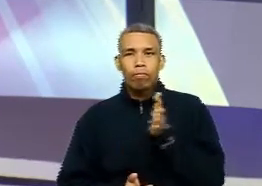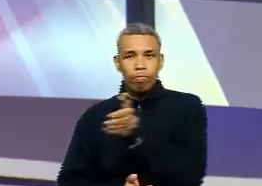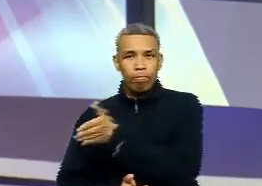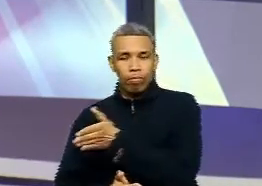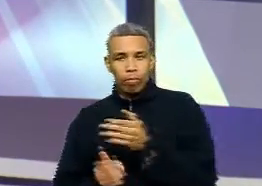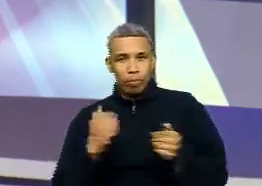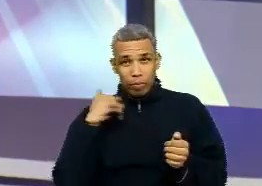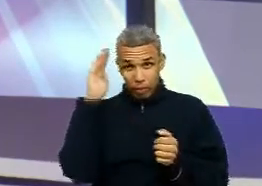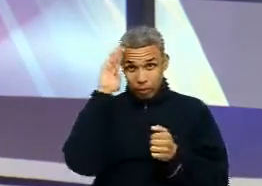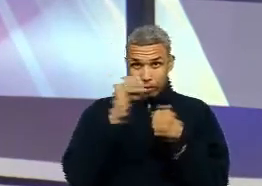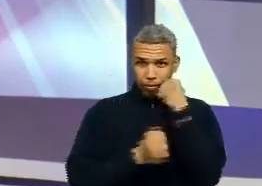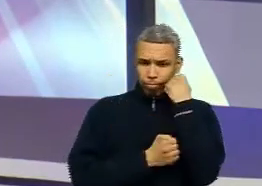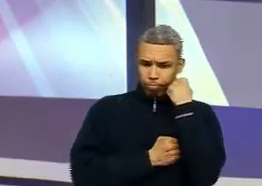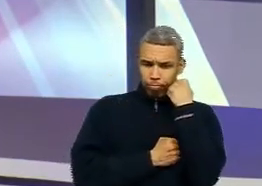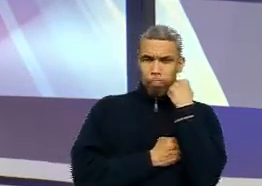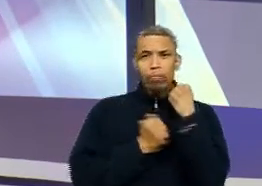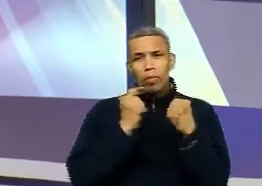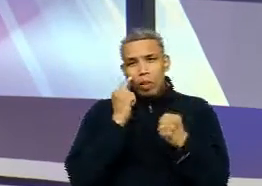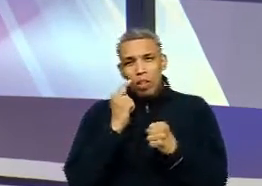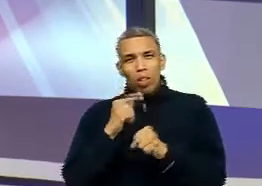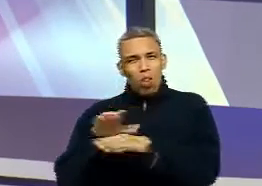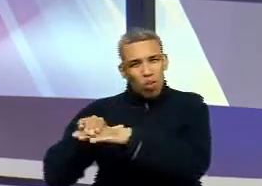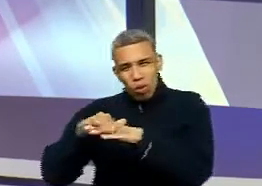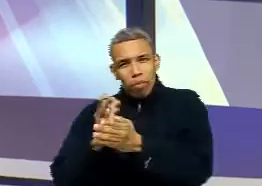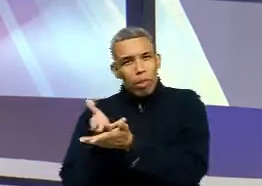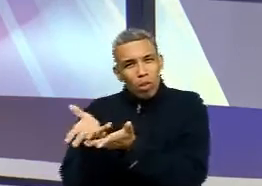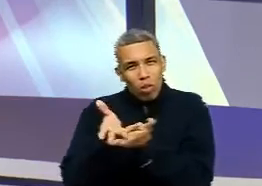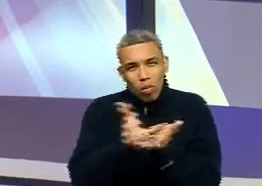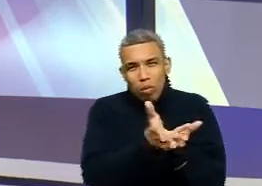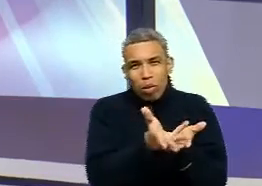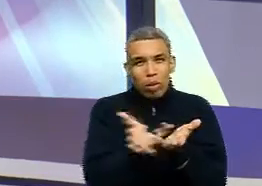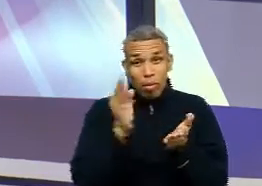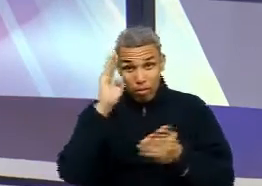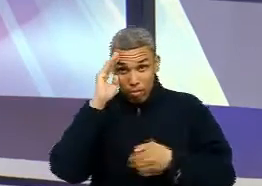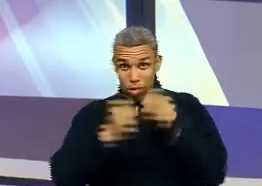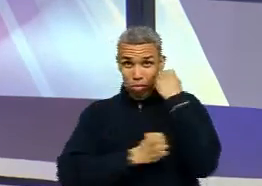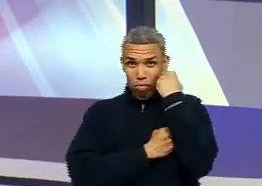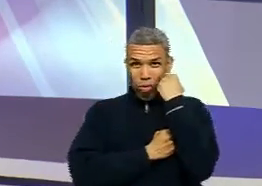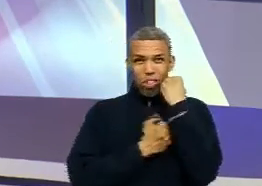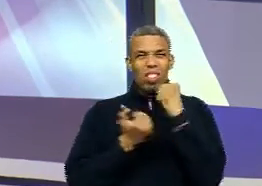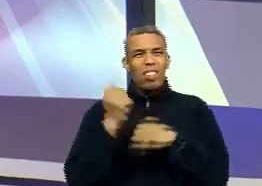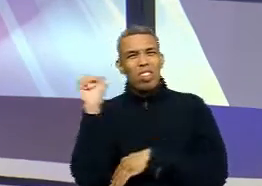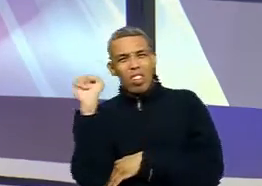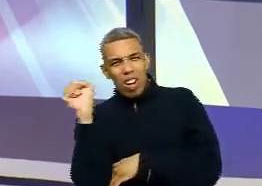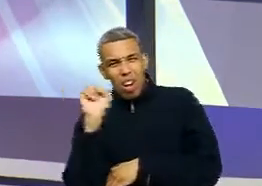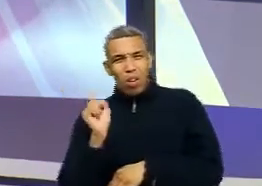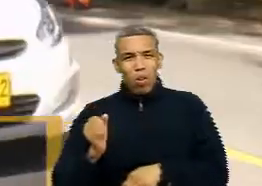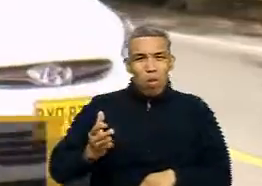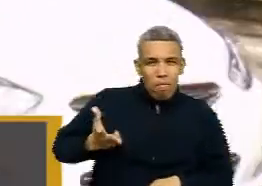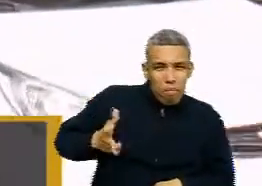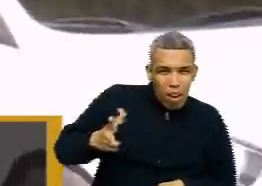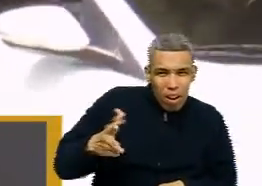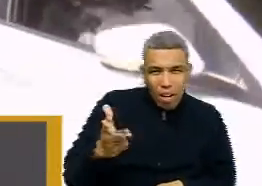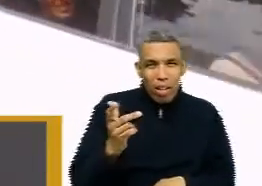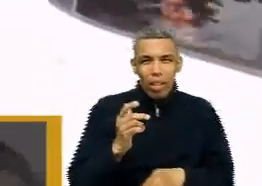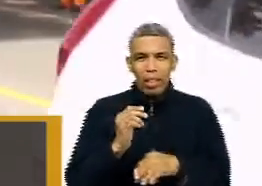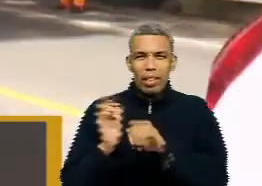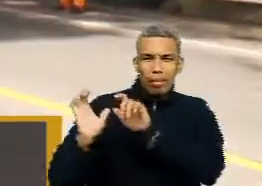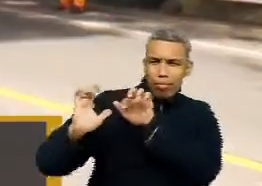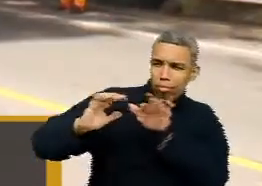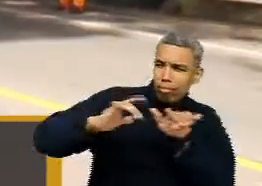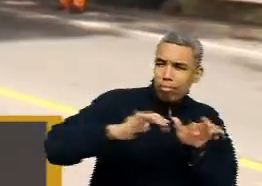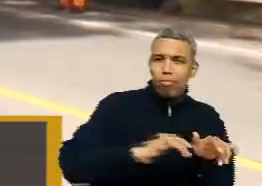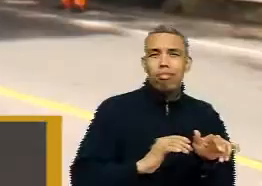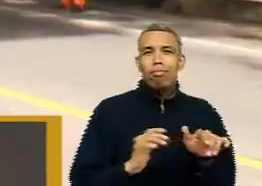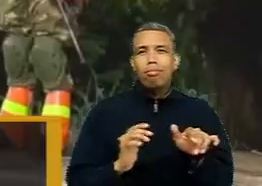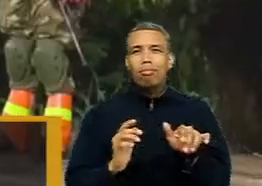campaña de prevención vial. Enlace Noticias acompañó a los uniformados en la jornada cumplida este domingo. El Ejército Nacional y el Comando del Batallón